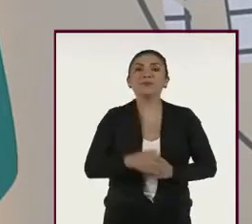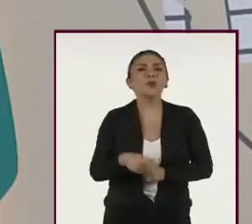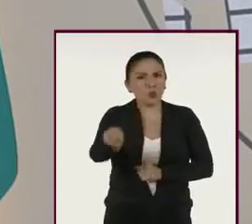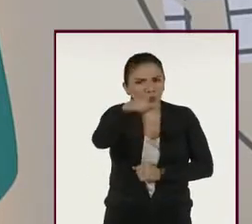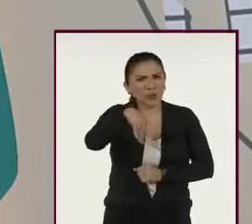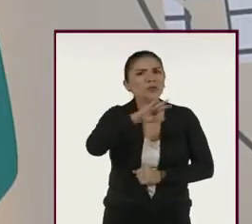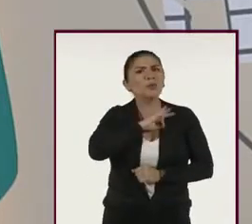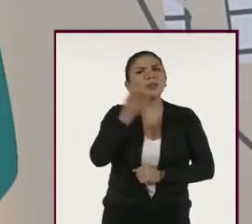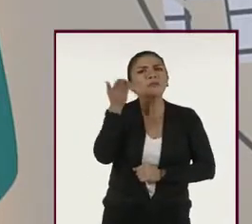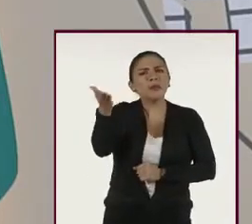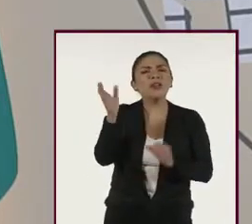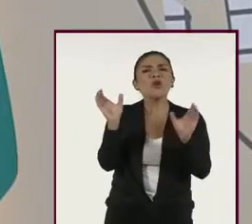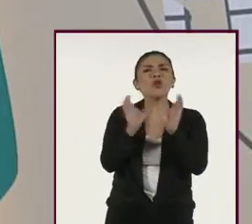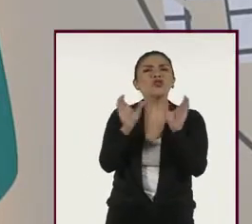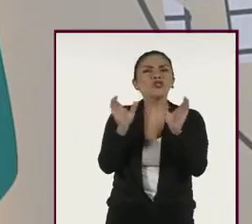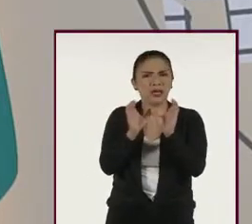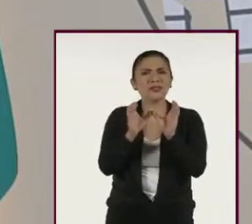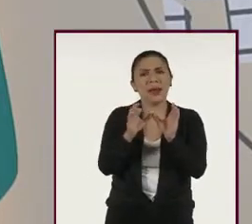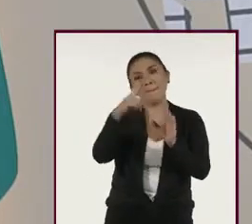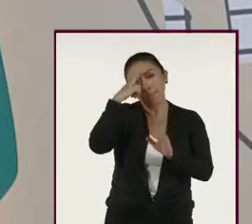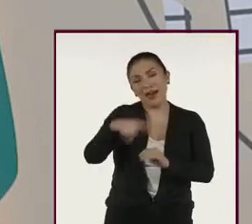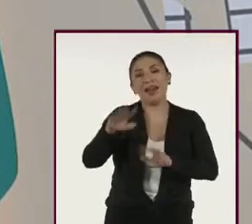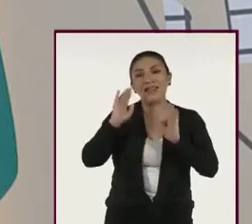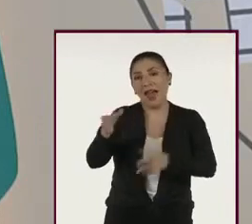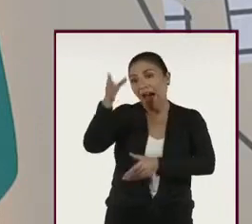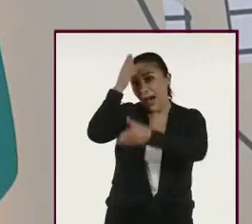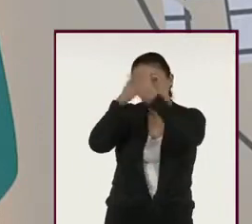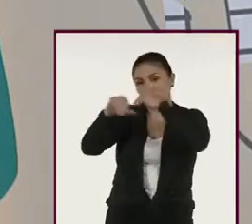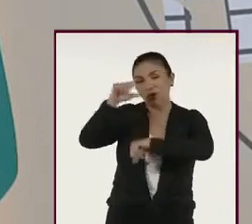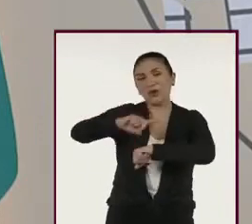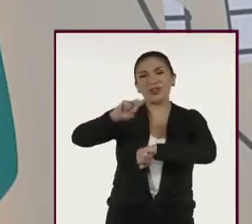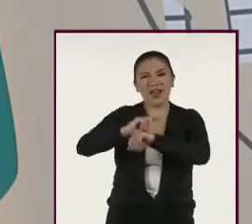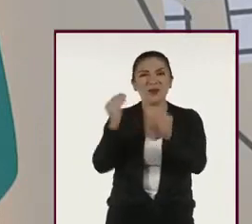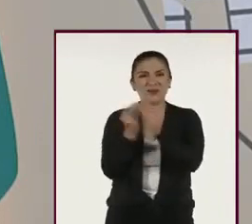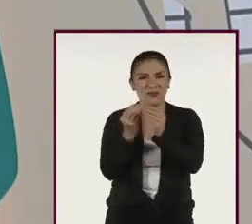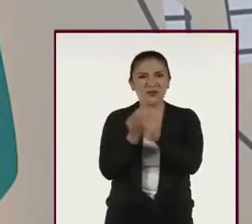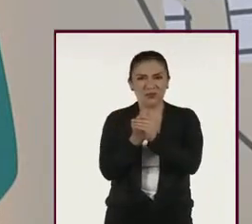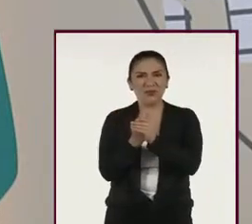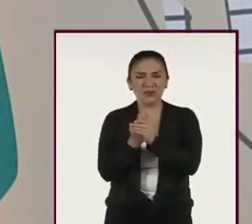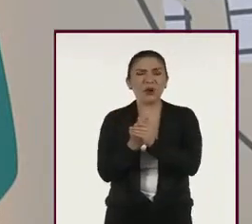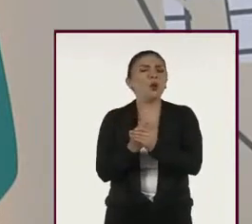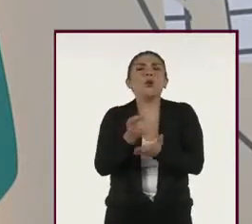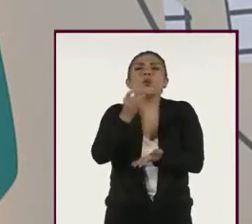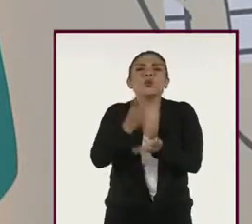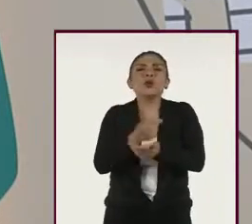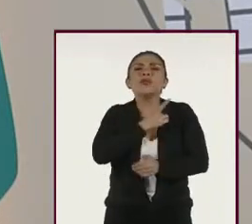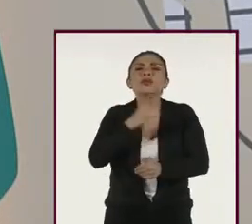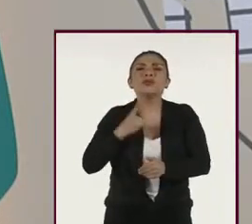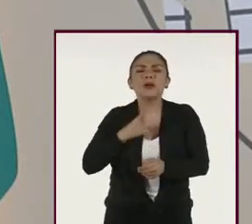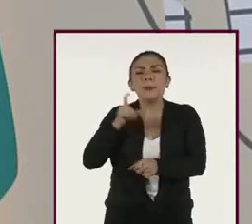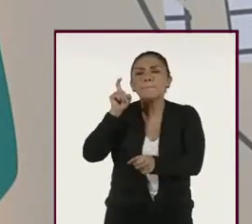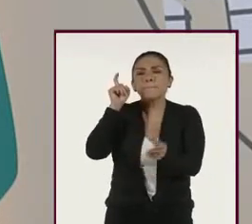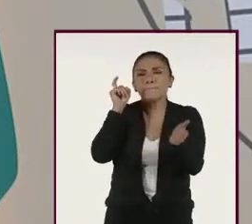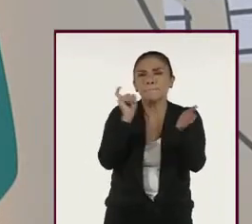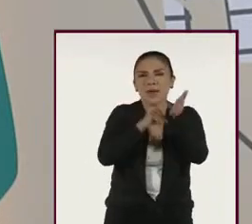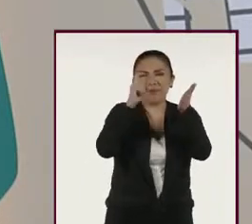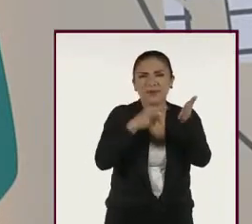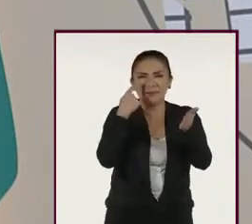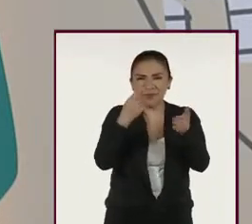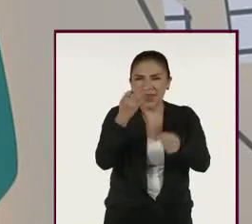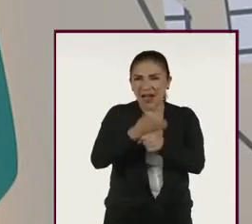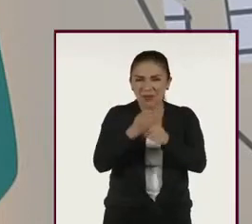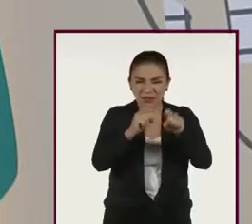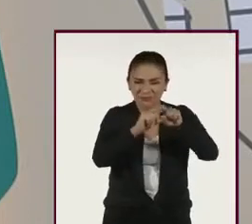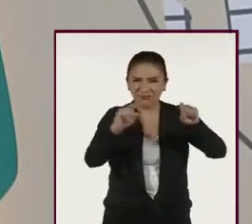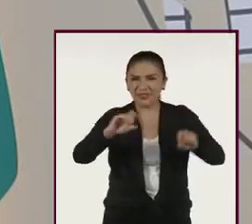ustedes pueden solicitar una constancia de participación de este seminario virtual. Solamente tienen que entrar al enlace que está apareciendo